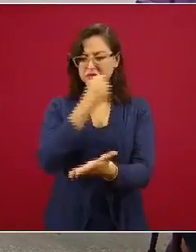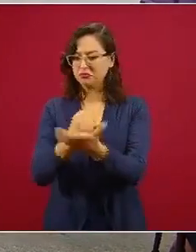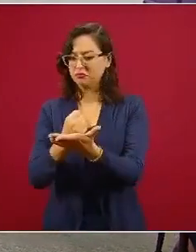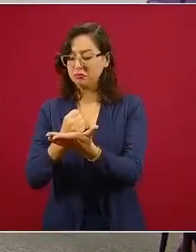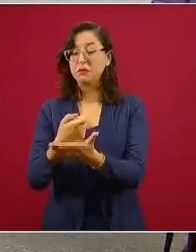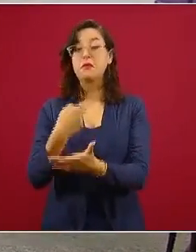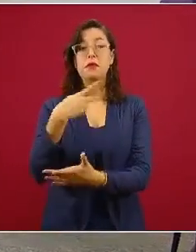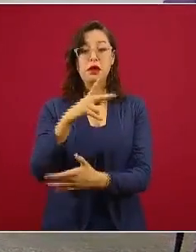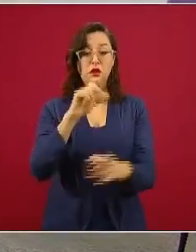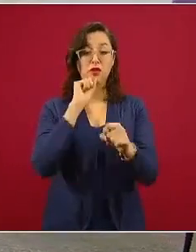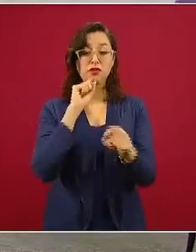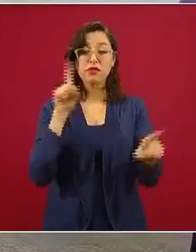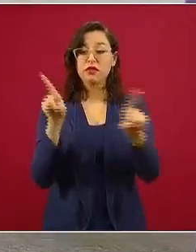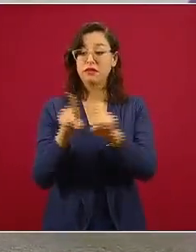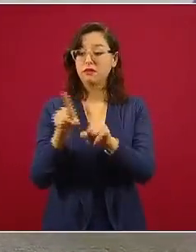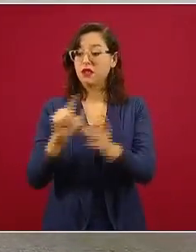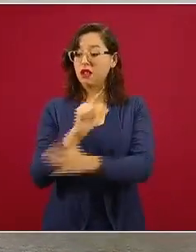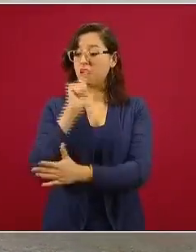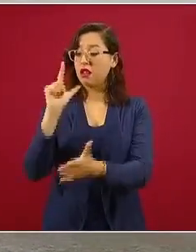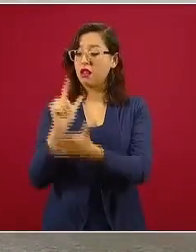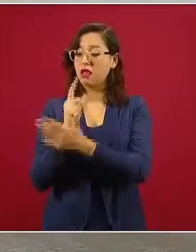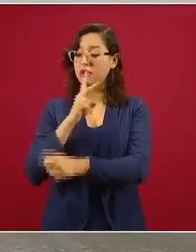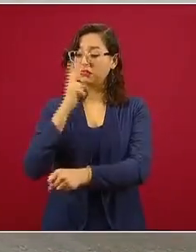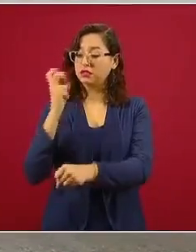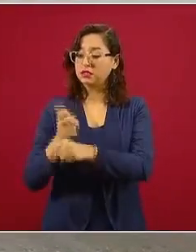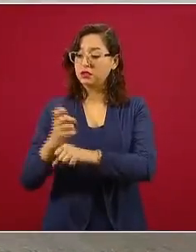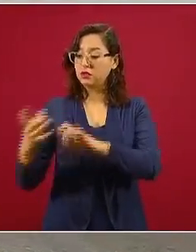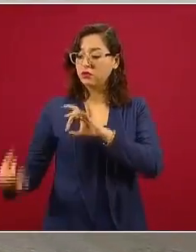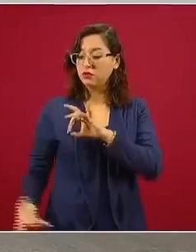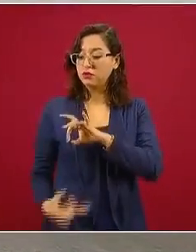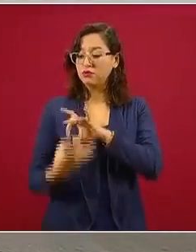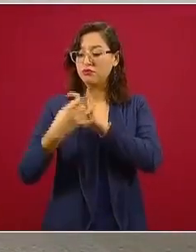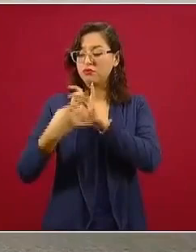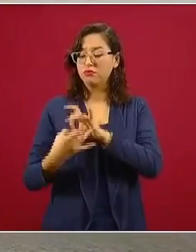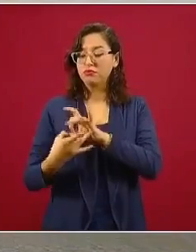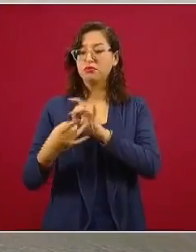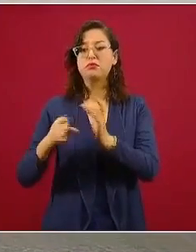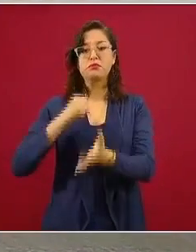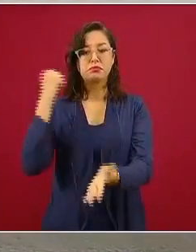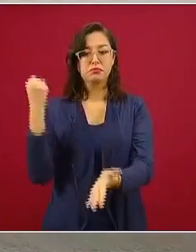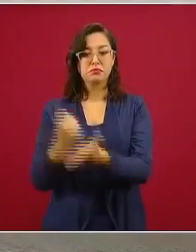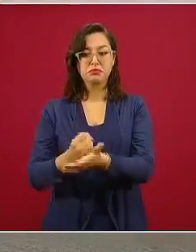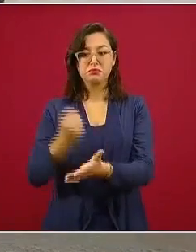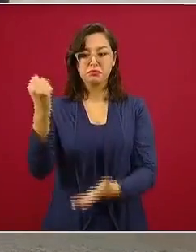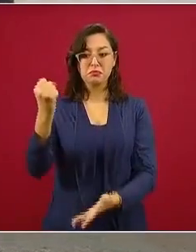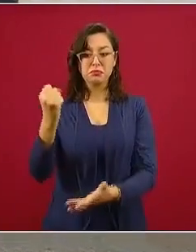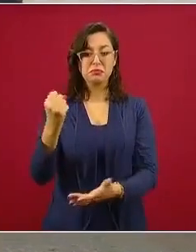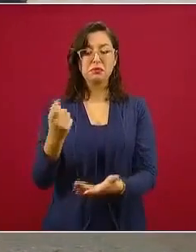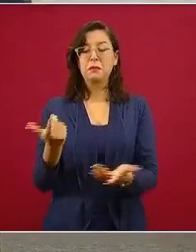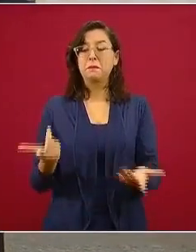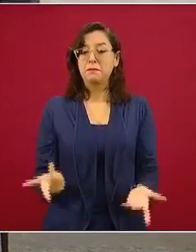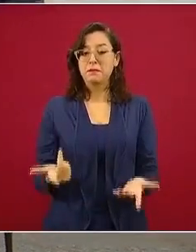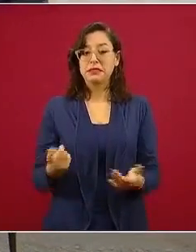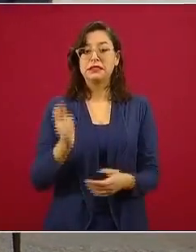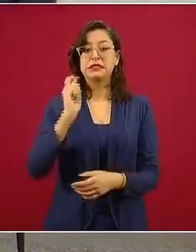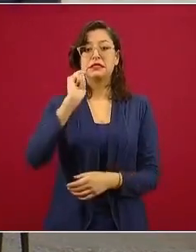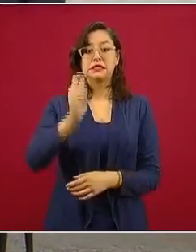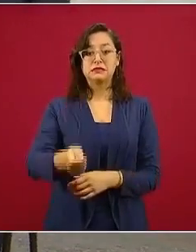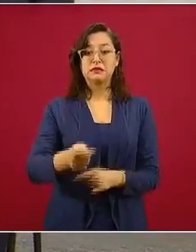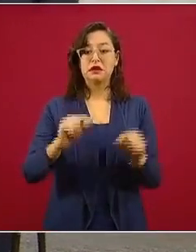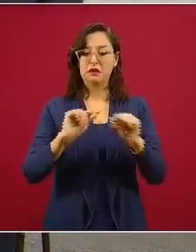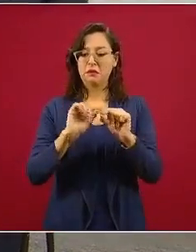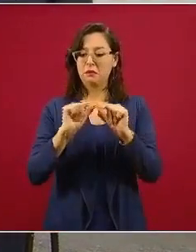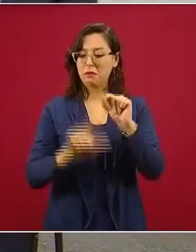No tenemos nada pendiente. México cumplió en tiempo